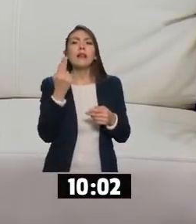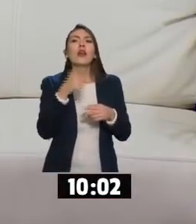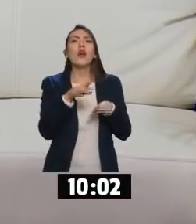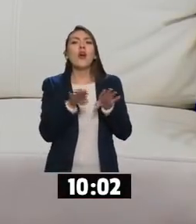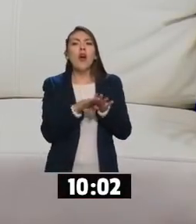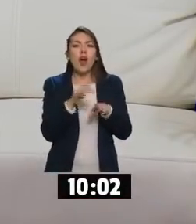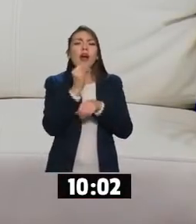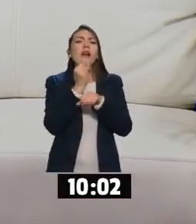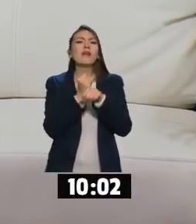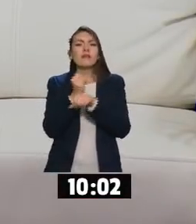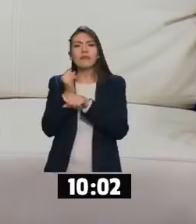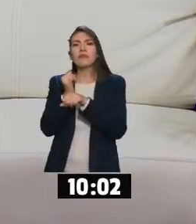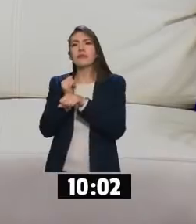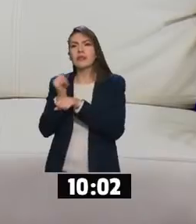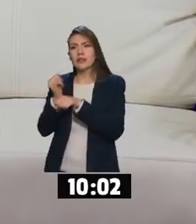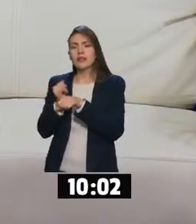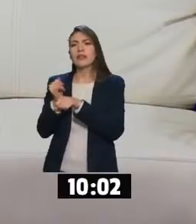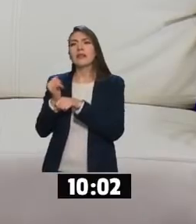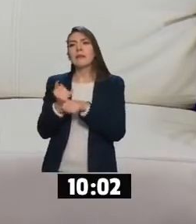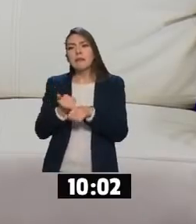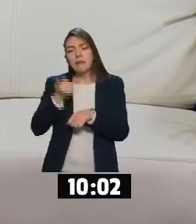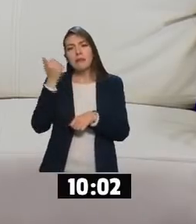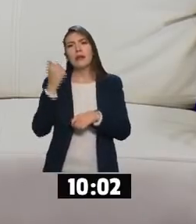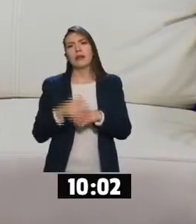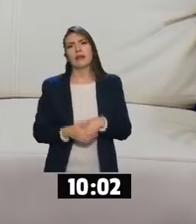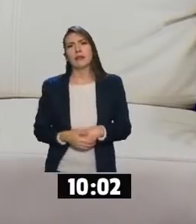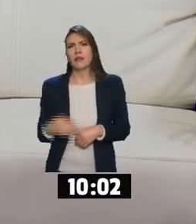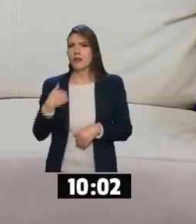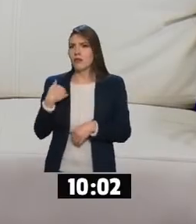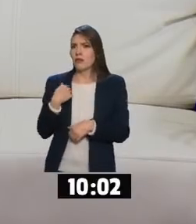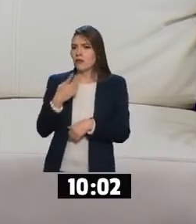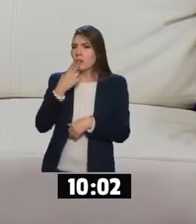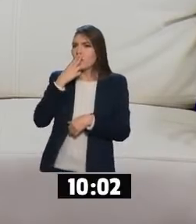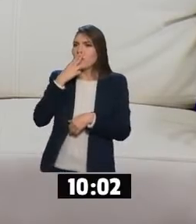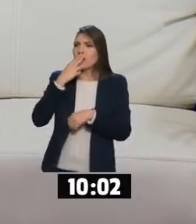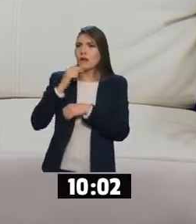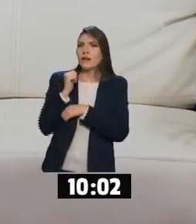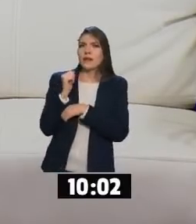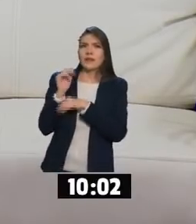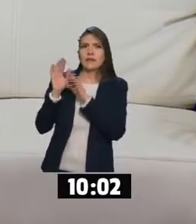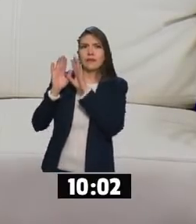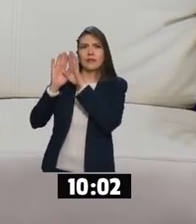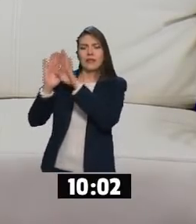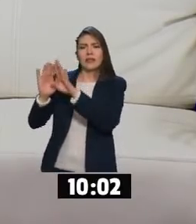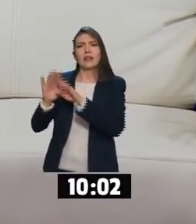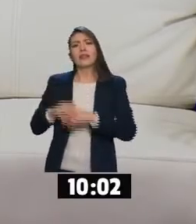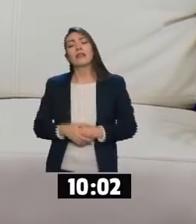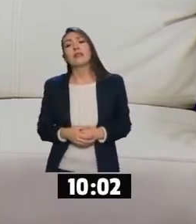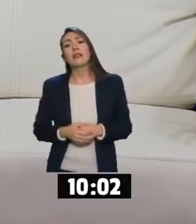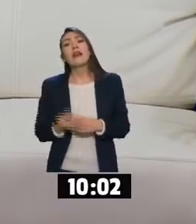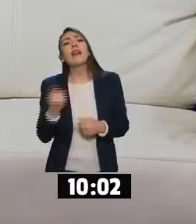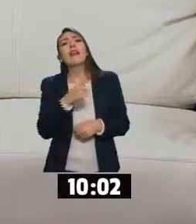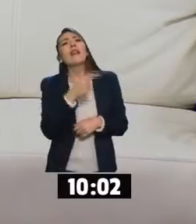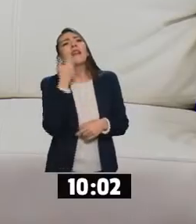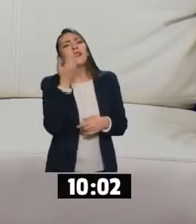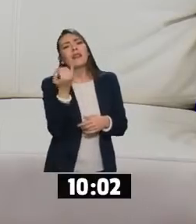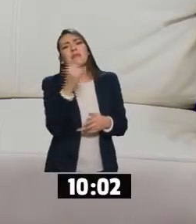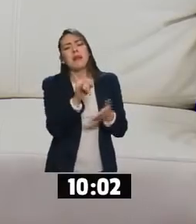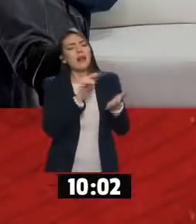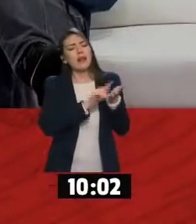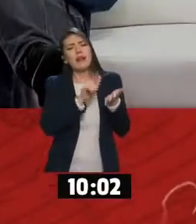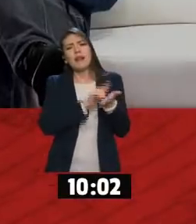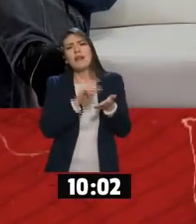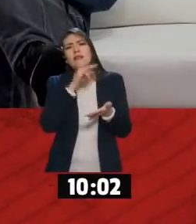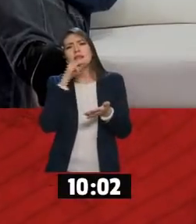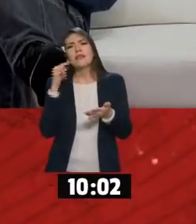está descarapelando. Guardada es que la quiso limpiar con chamoy, señora. No, pues. Y el chamoy sí descarapela ¿sabes con